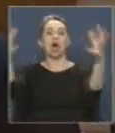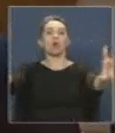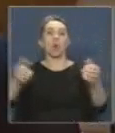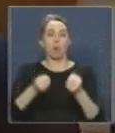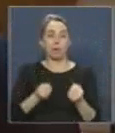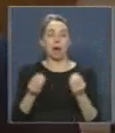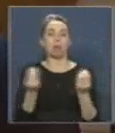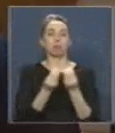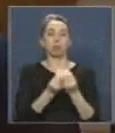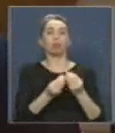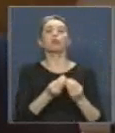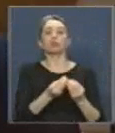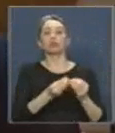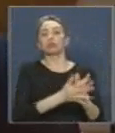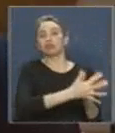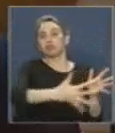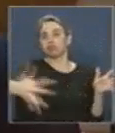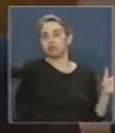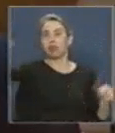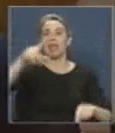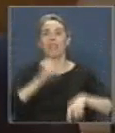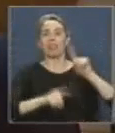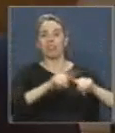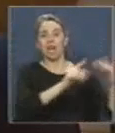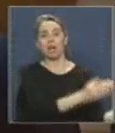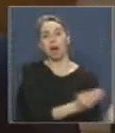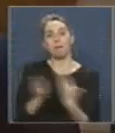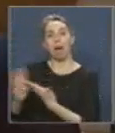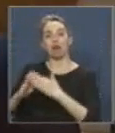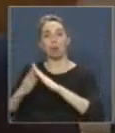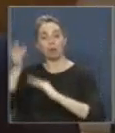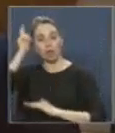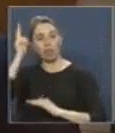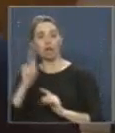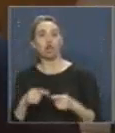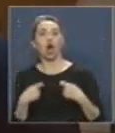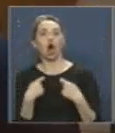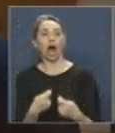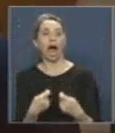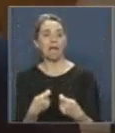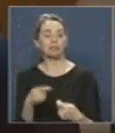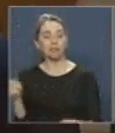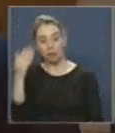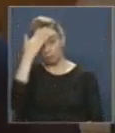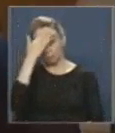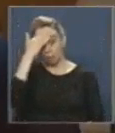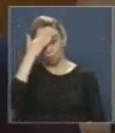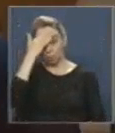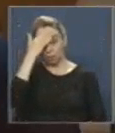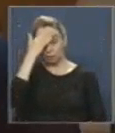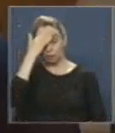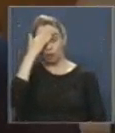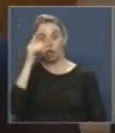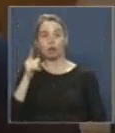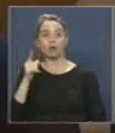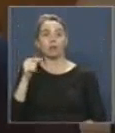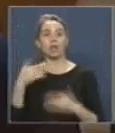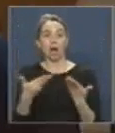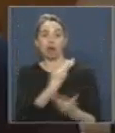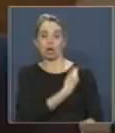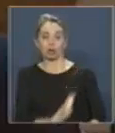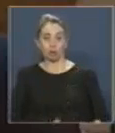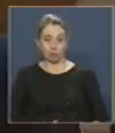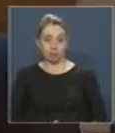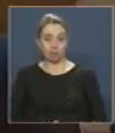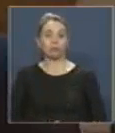de tierras para las comunidades y no tendríamos que gastar tanto, como esa es la preocupación que tiene la actual administración. Y